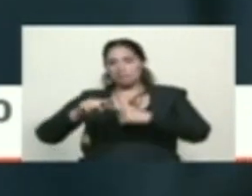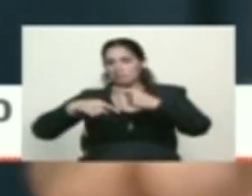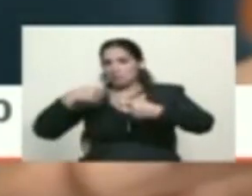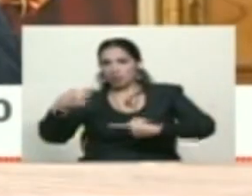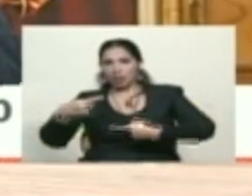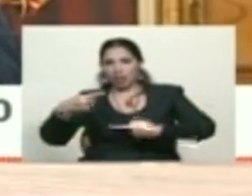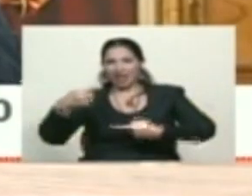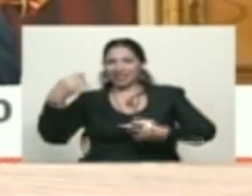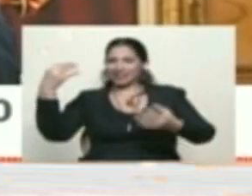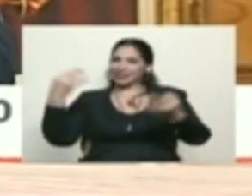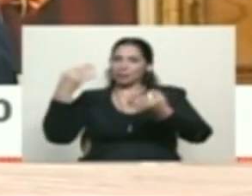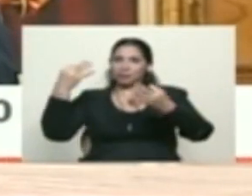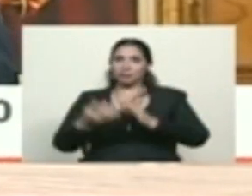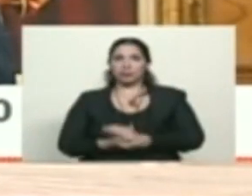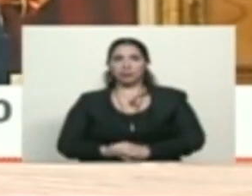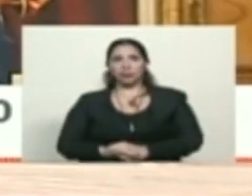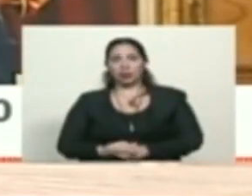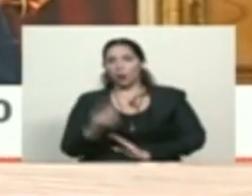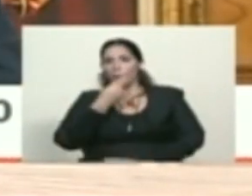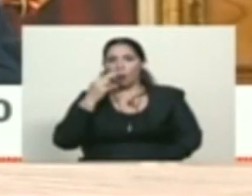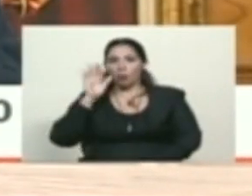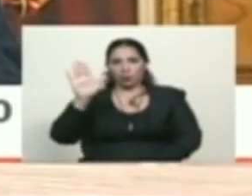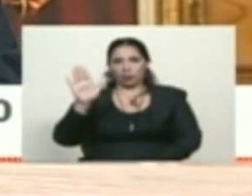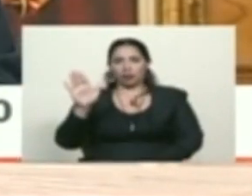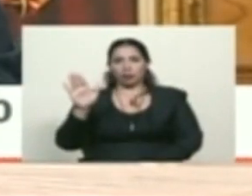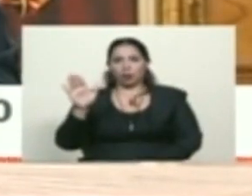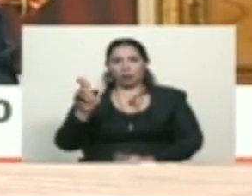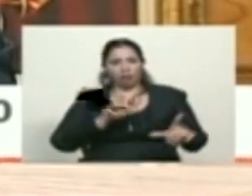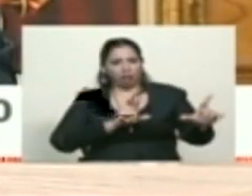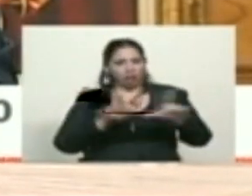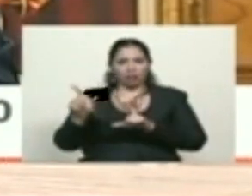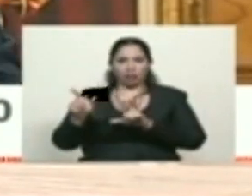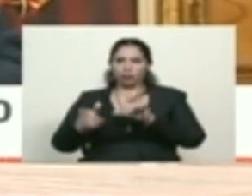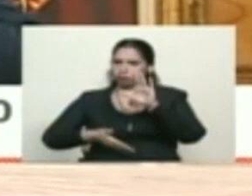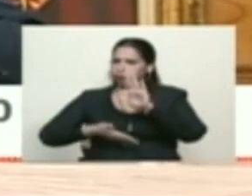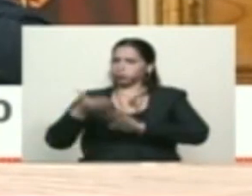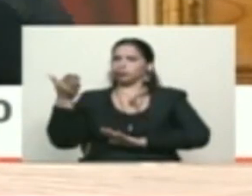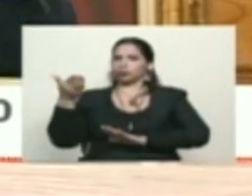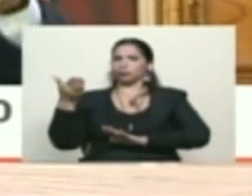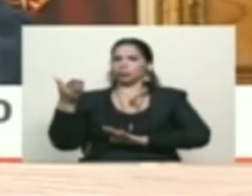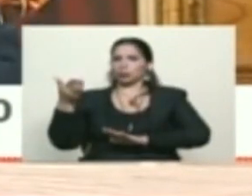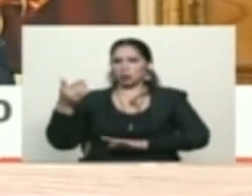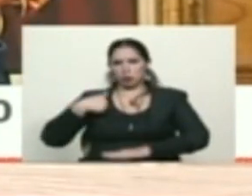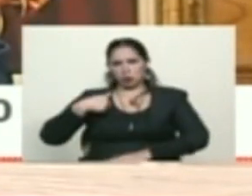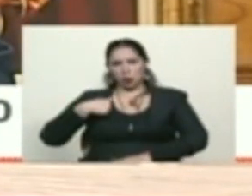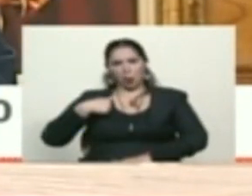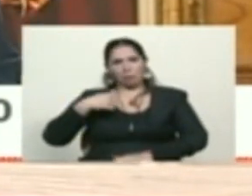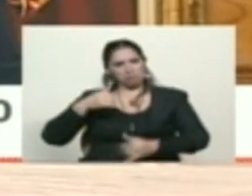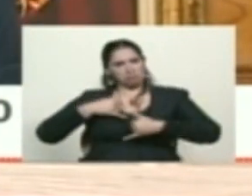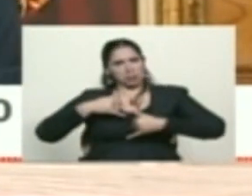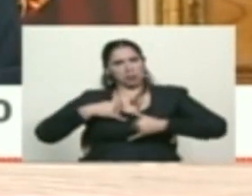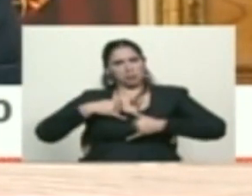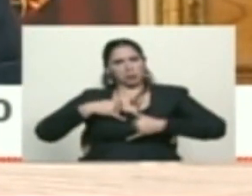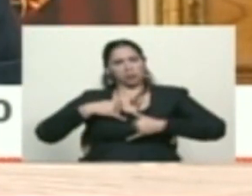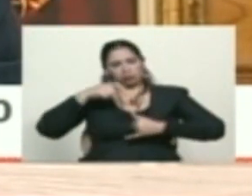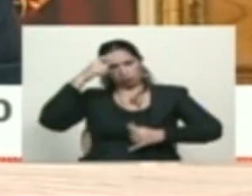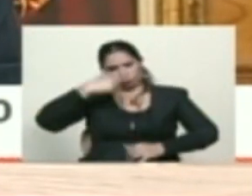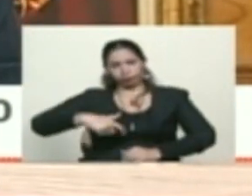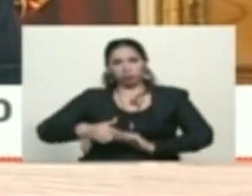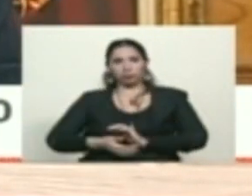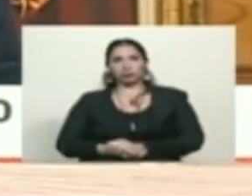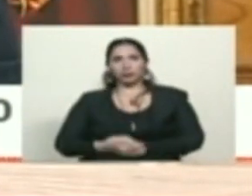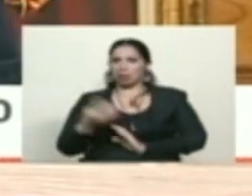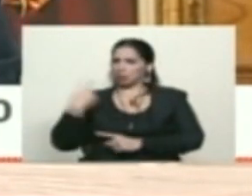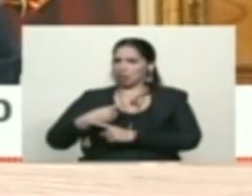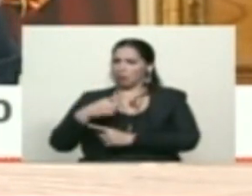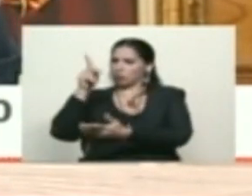mañana y siempre estaré comprometido y listo para ir donde haya que ir yo personalmente. Si tengo que